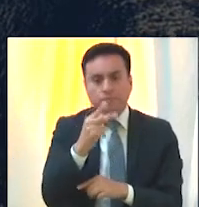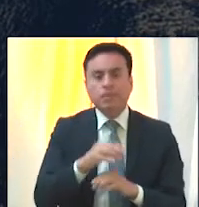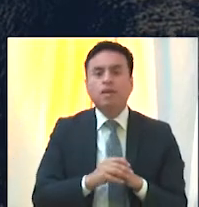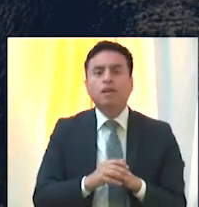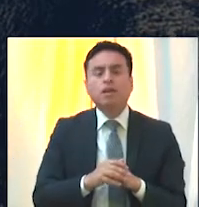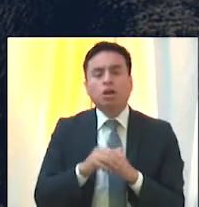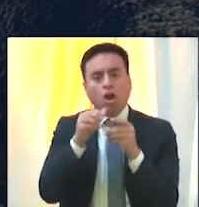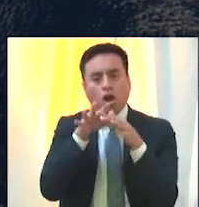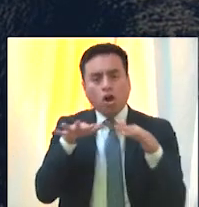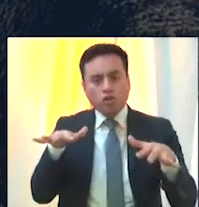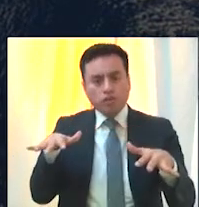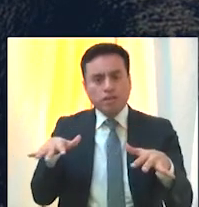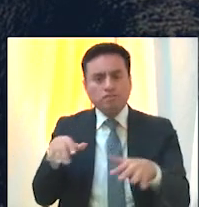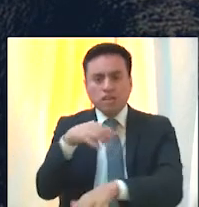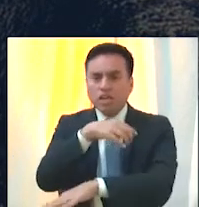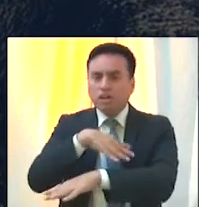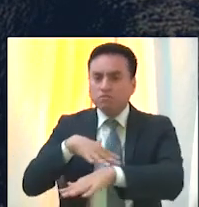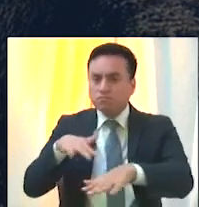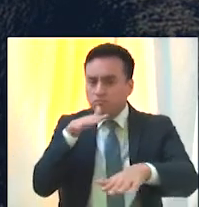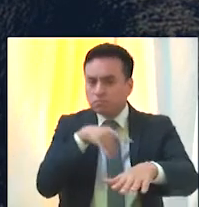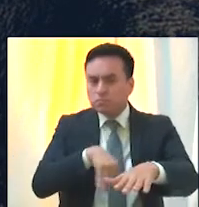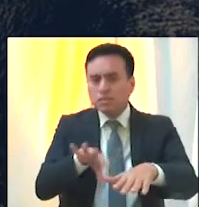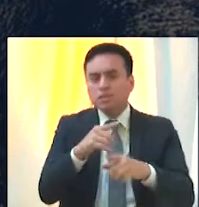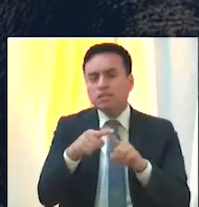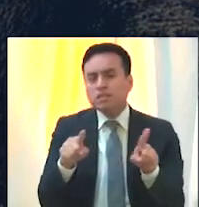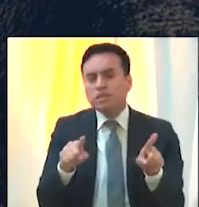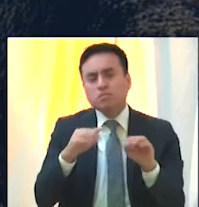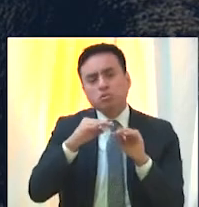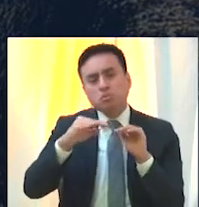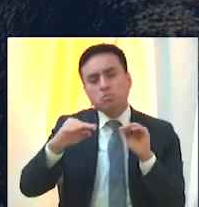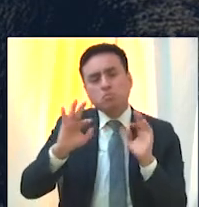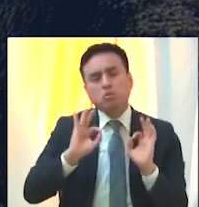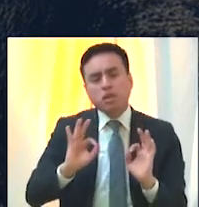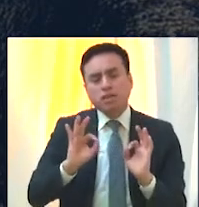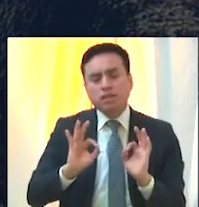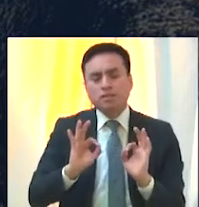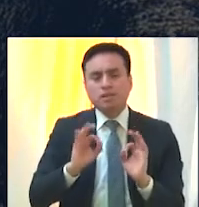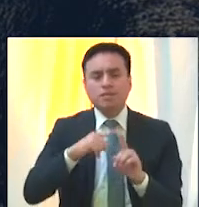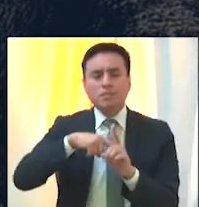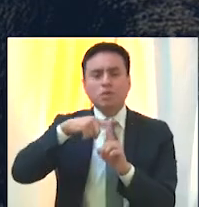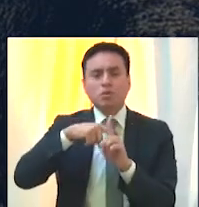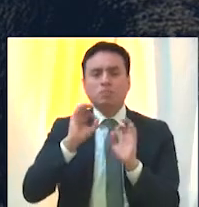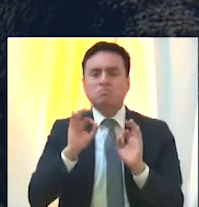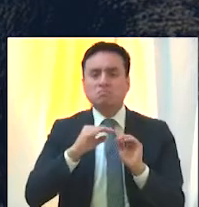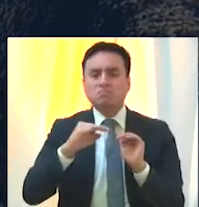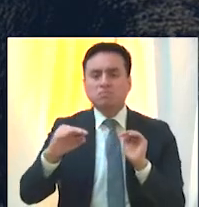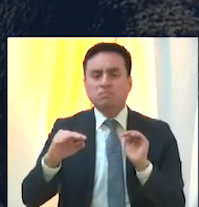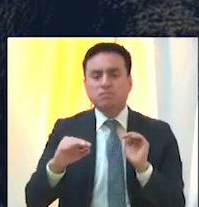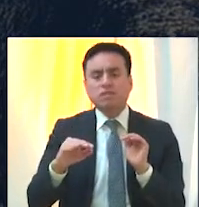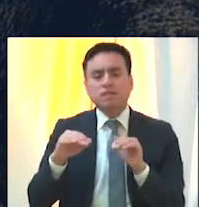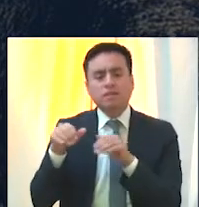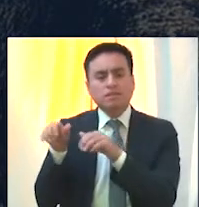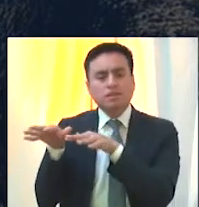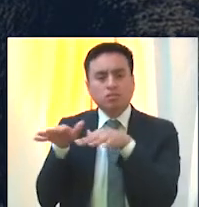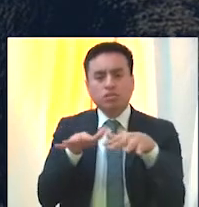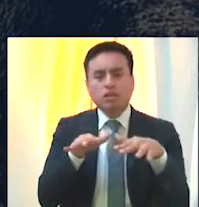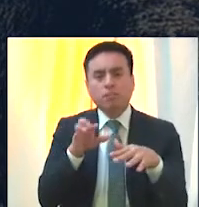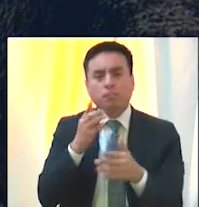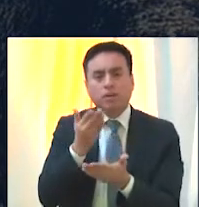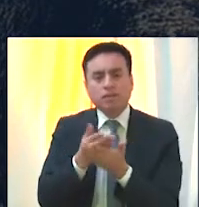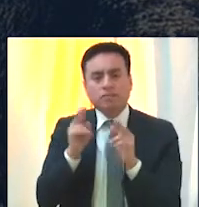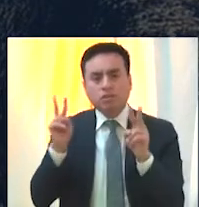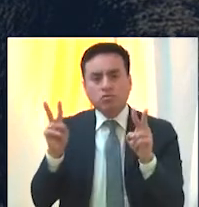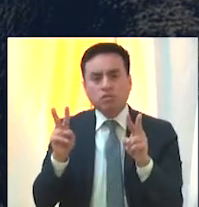la costa, la condición es un poco distinta. De hecho, las temperaturas se han mantenido moderadas, precisamente porque el anticiclón del Pacífico, que es el que de alguna